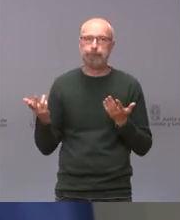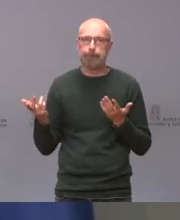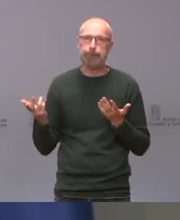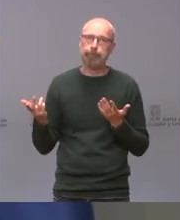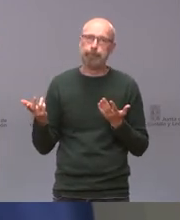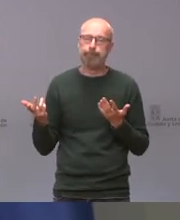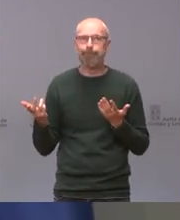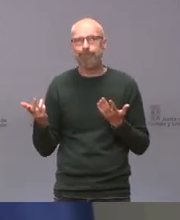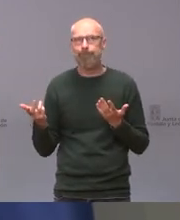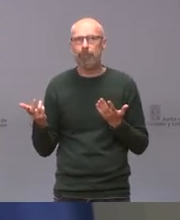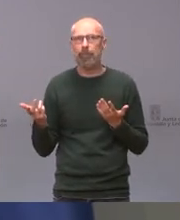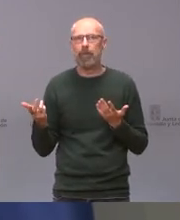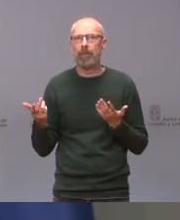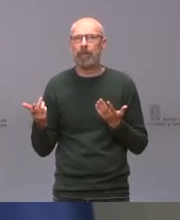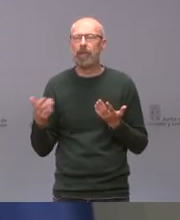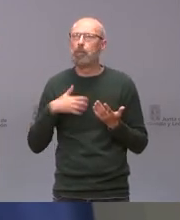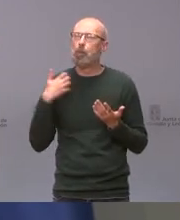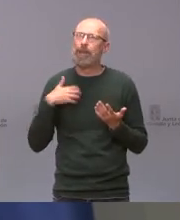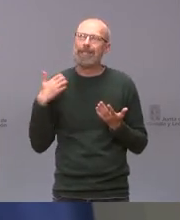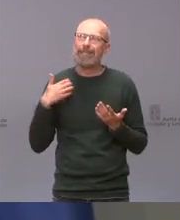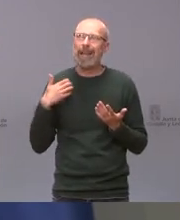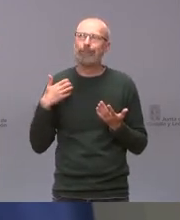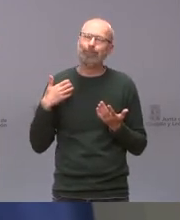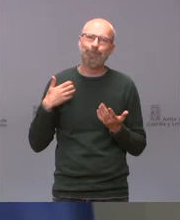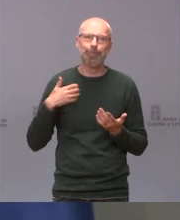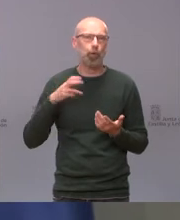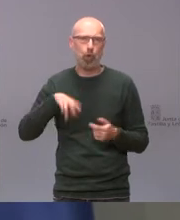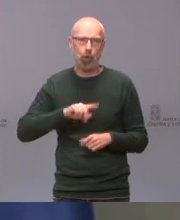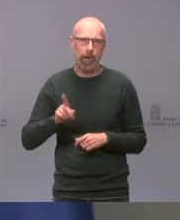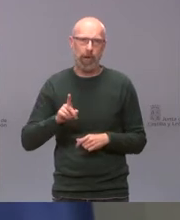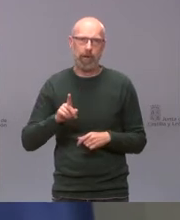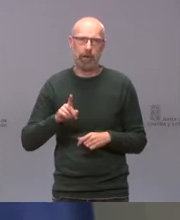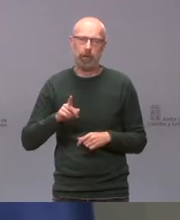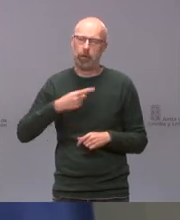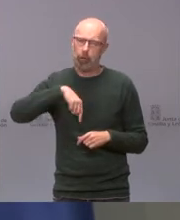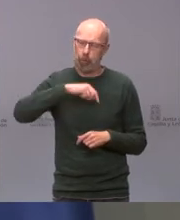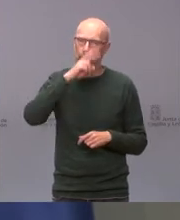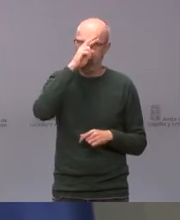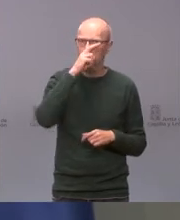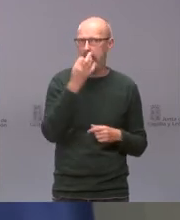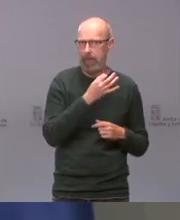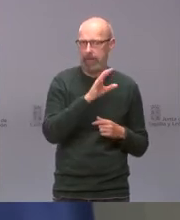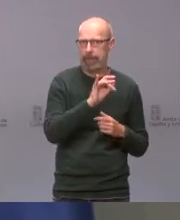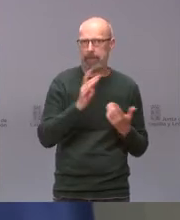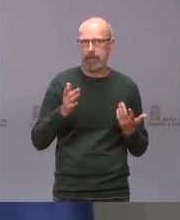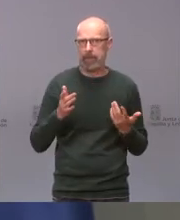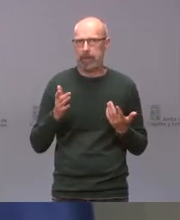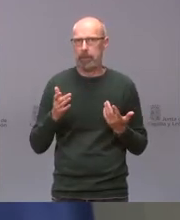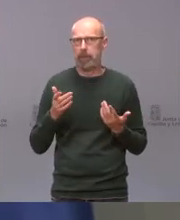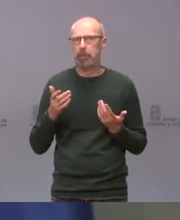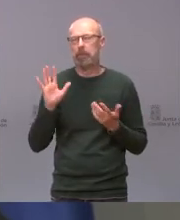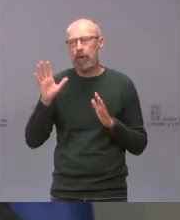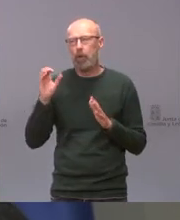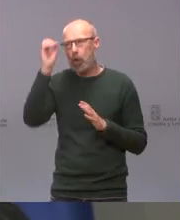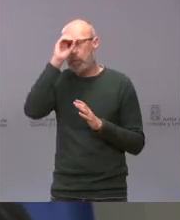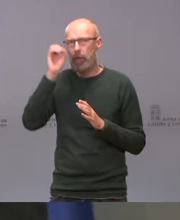que no era la molestia lo que nos preocupa, la molestia es nuestra obligación. Oír comentarios que a veces no nos gustan o que son incómodos, a